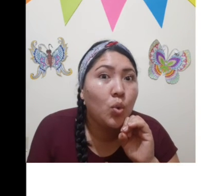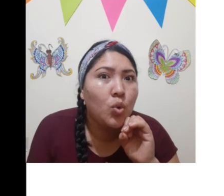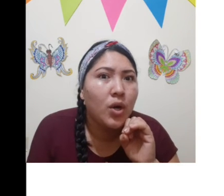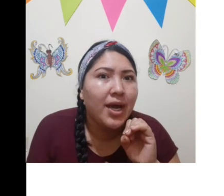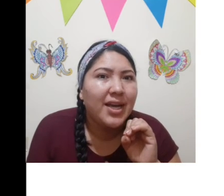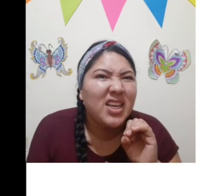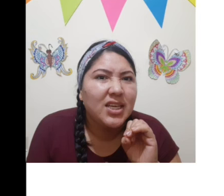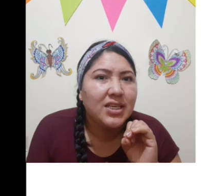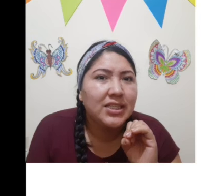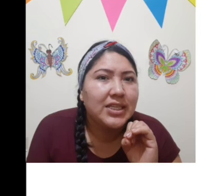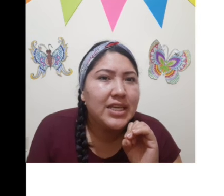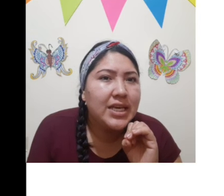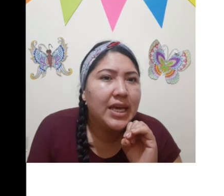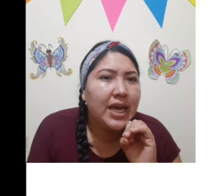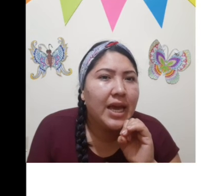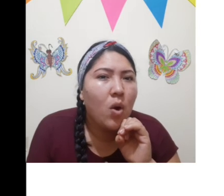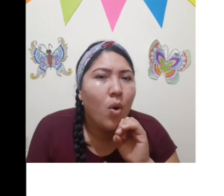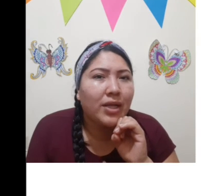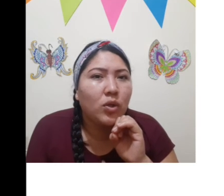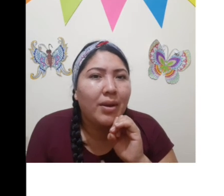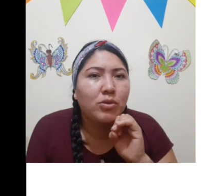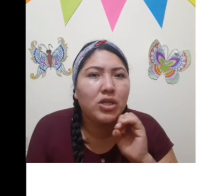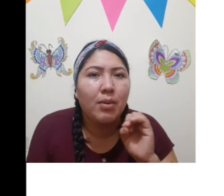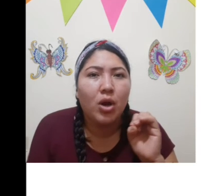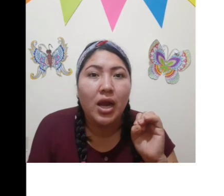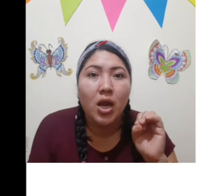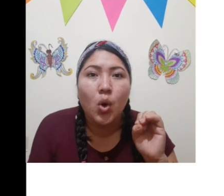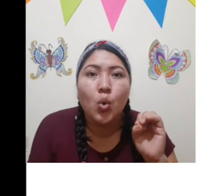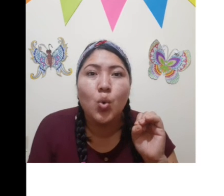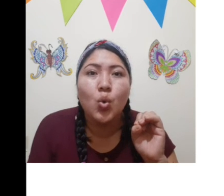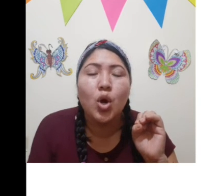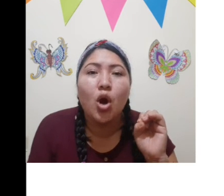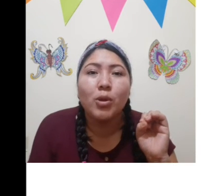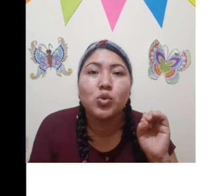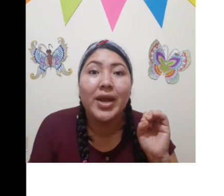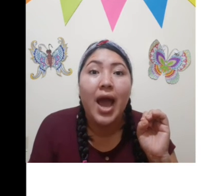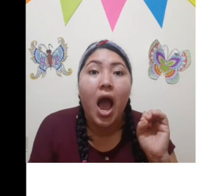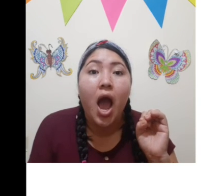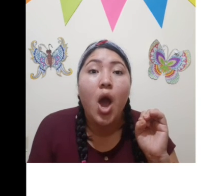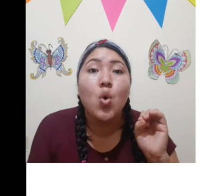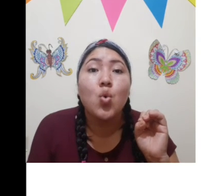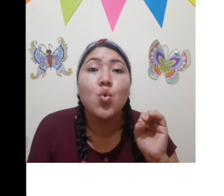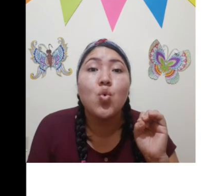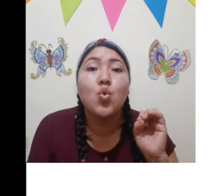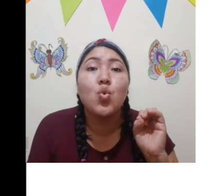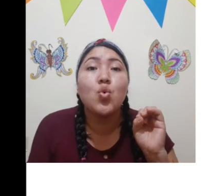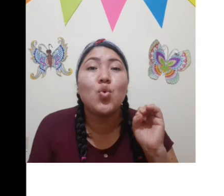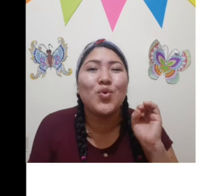u y cuando hablamos de la vocal y como suena